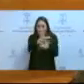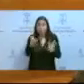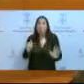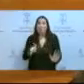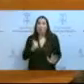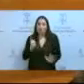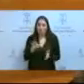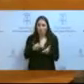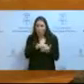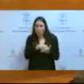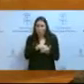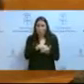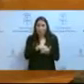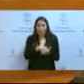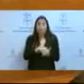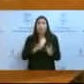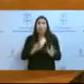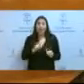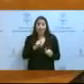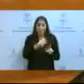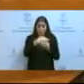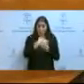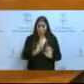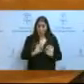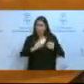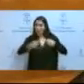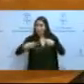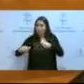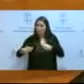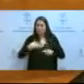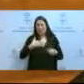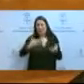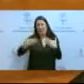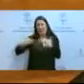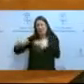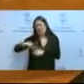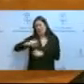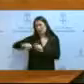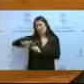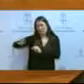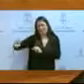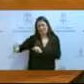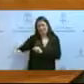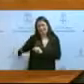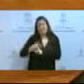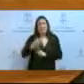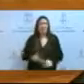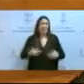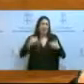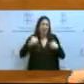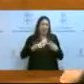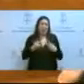efectivamente no lo tenía. Y en ese marco de negociación se hablará de muchas cosas, cosas de carácter simbólico, competencial,